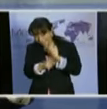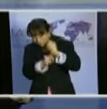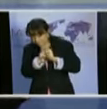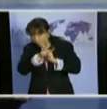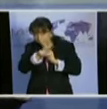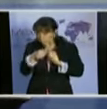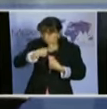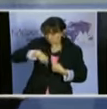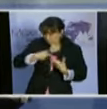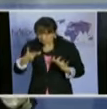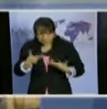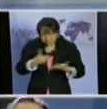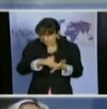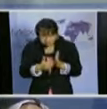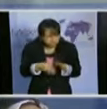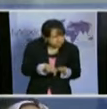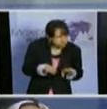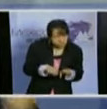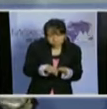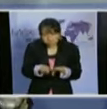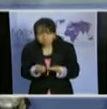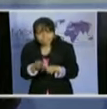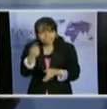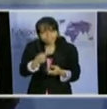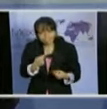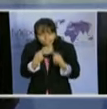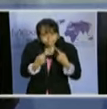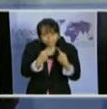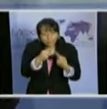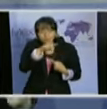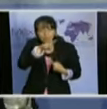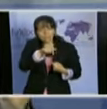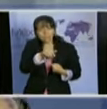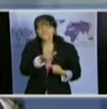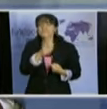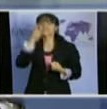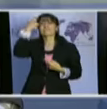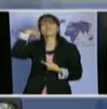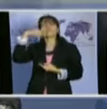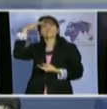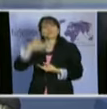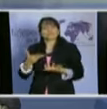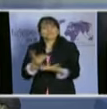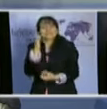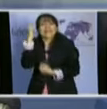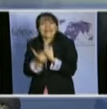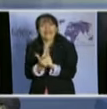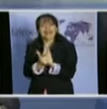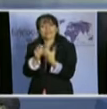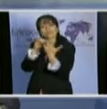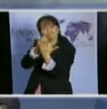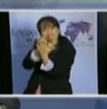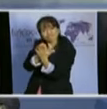nos dé recomendaciones que se puedan traducir en documentos, en política pública.